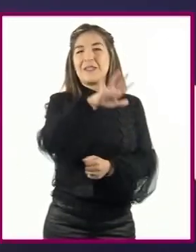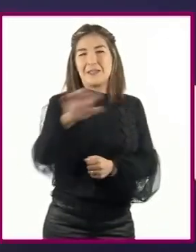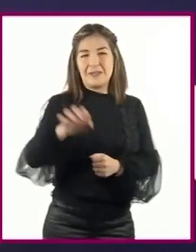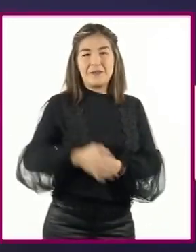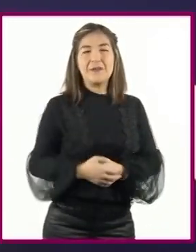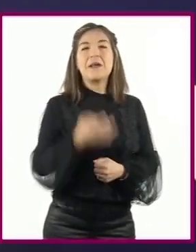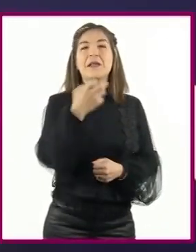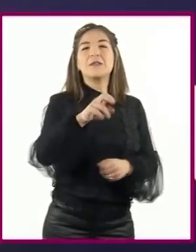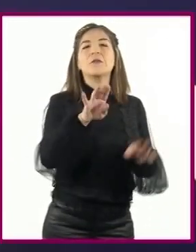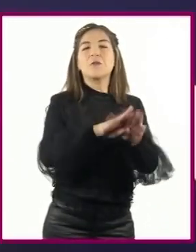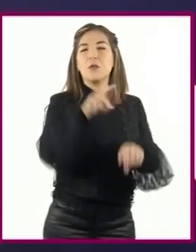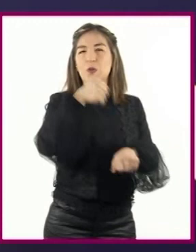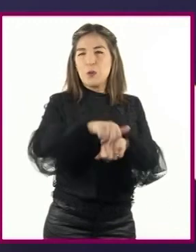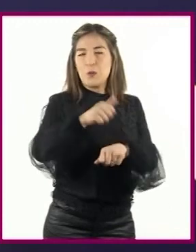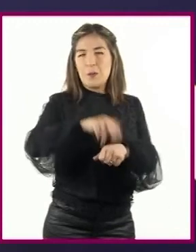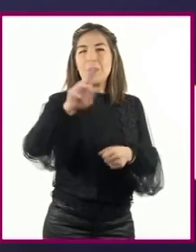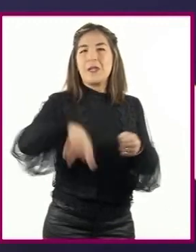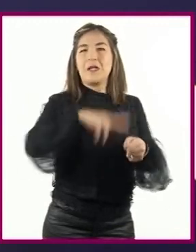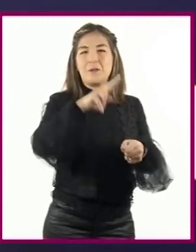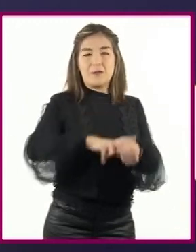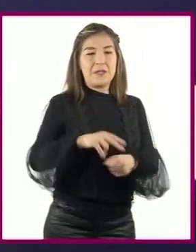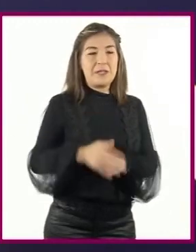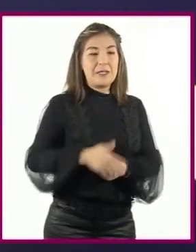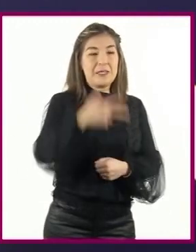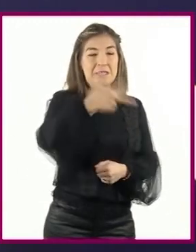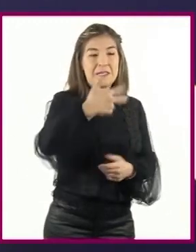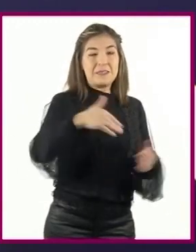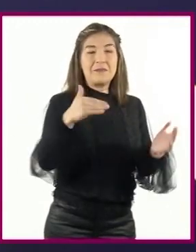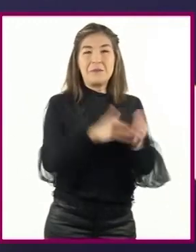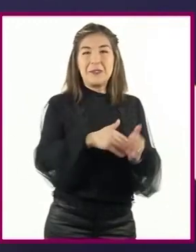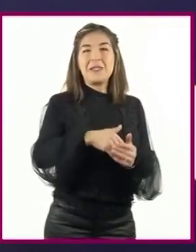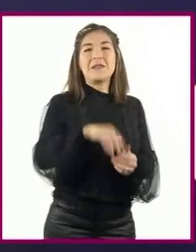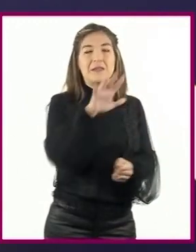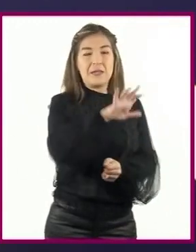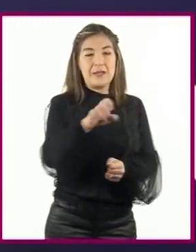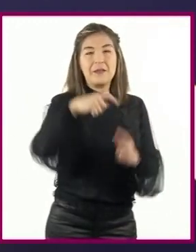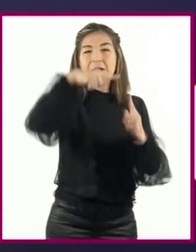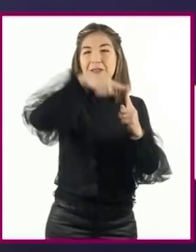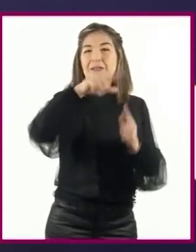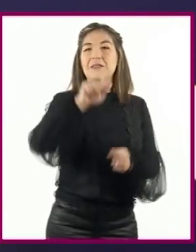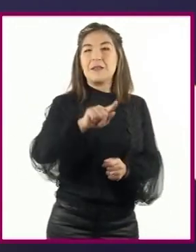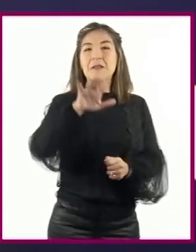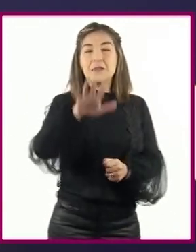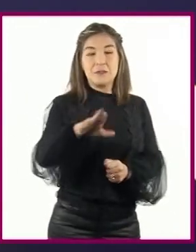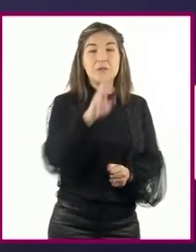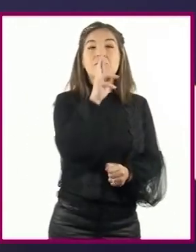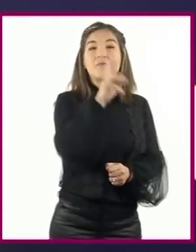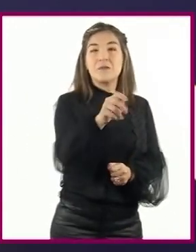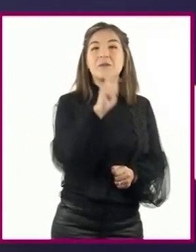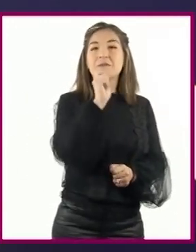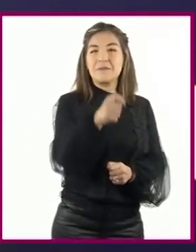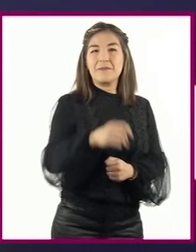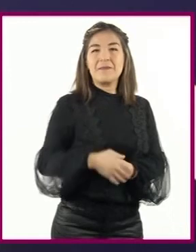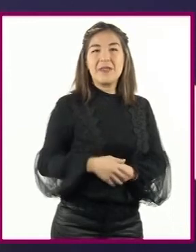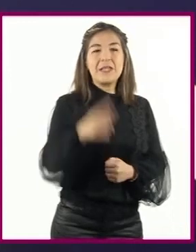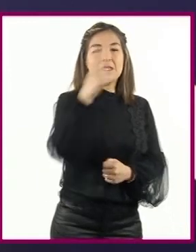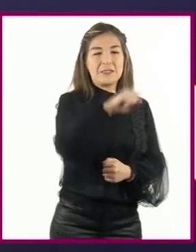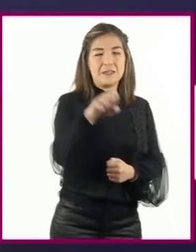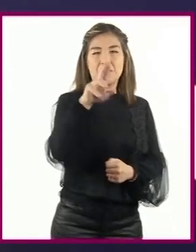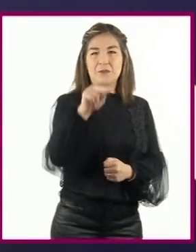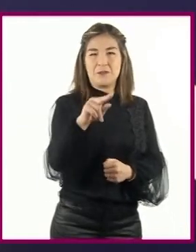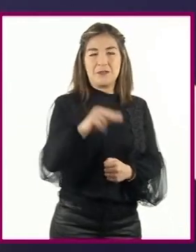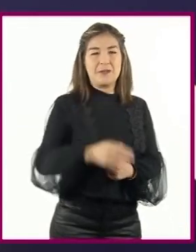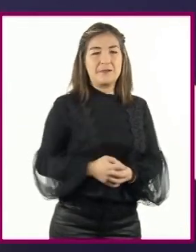división de números naturales. 13.500 entre 75, al resolverla el cociente es